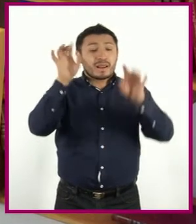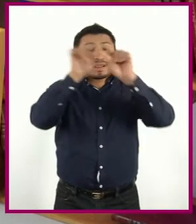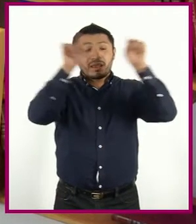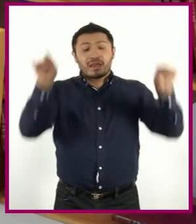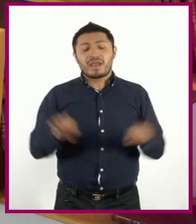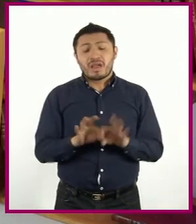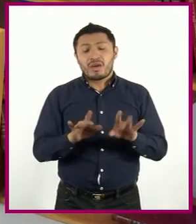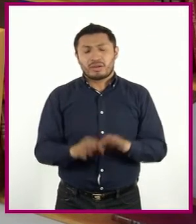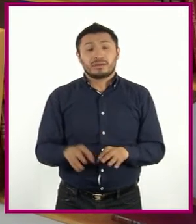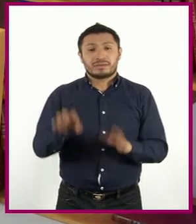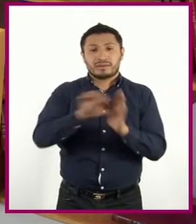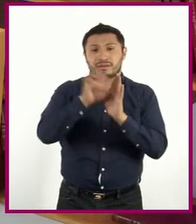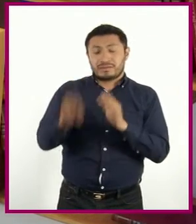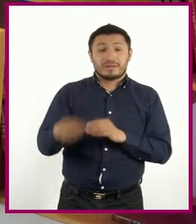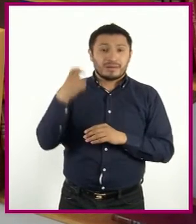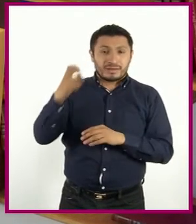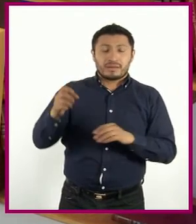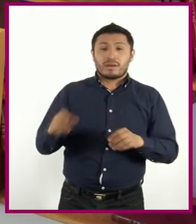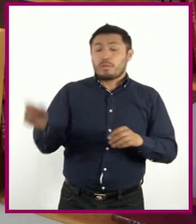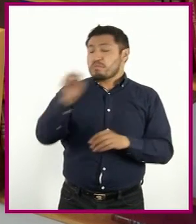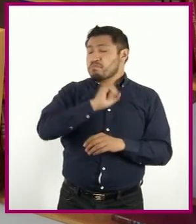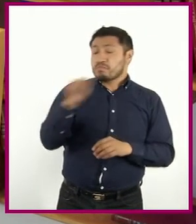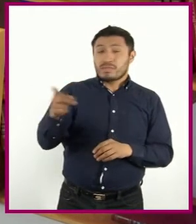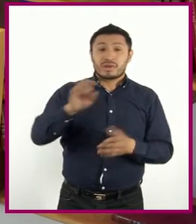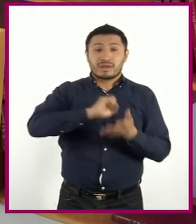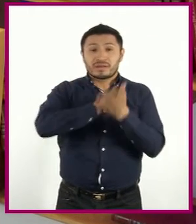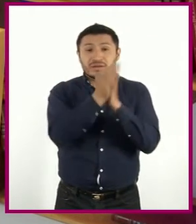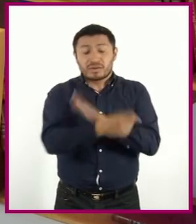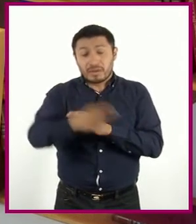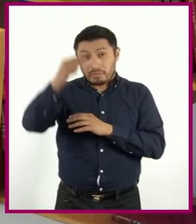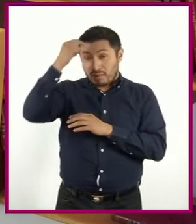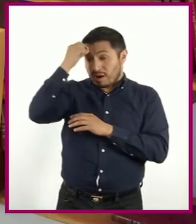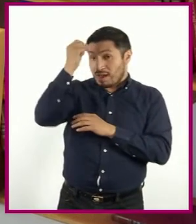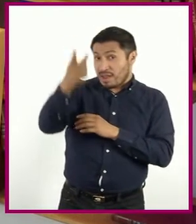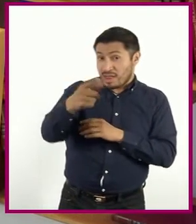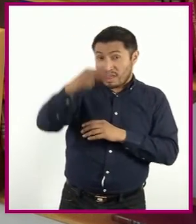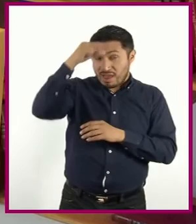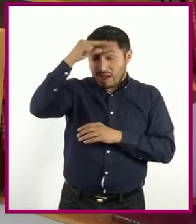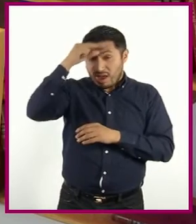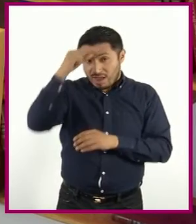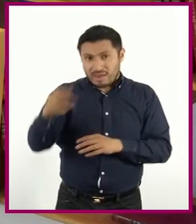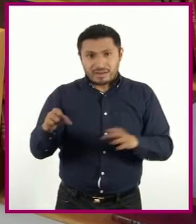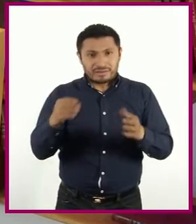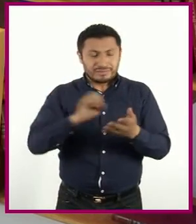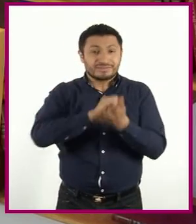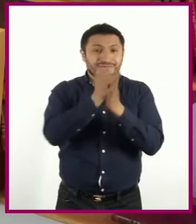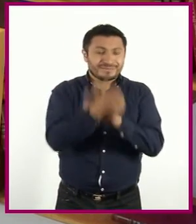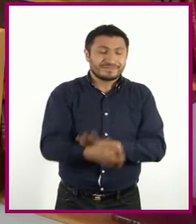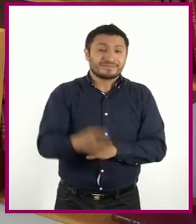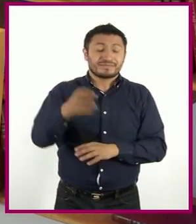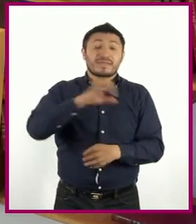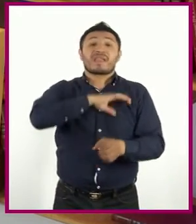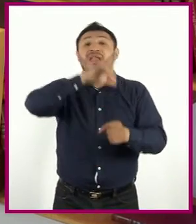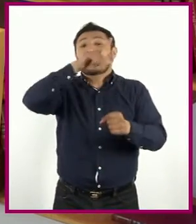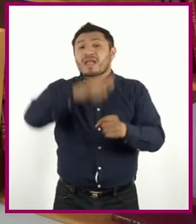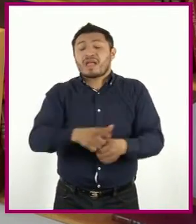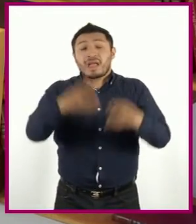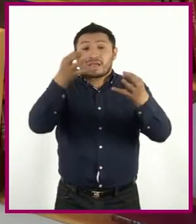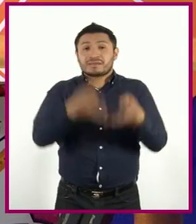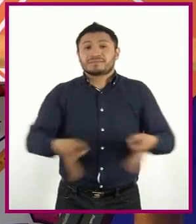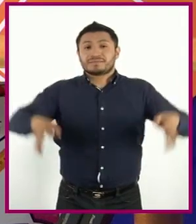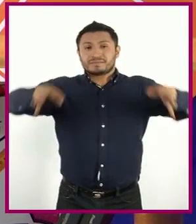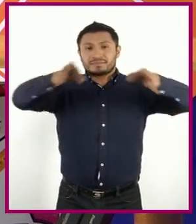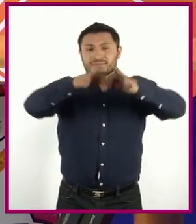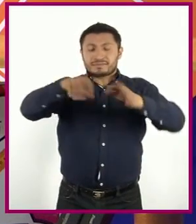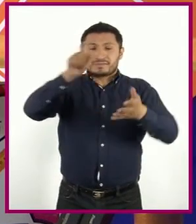este caso, la palabra Maradona funciona como sinónimo de genio. Como se indicó, la sinonimia es especialmente importante